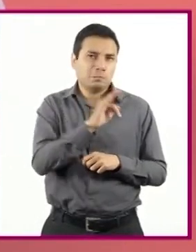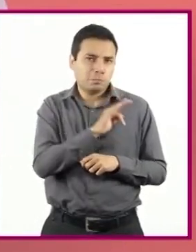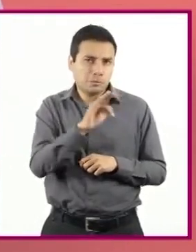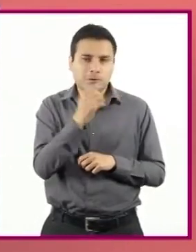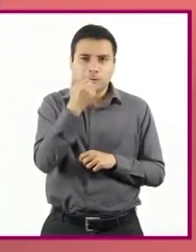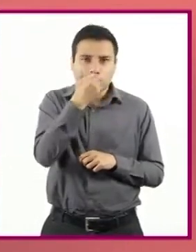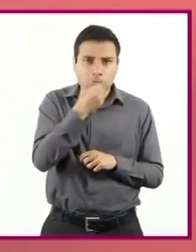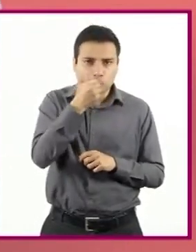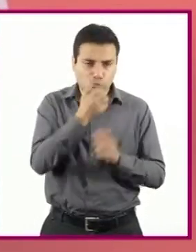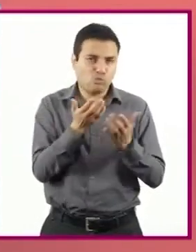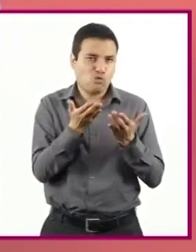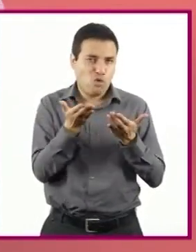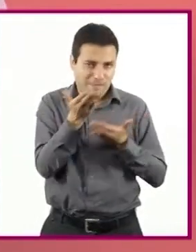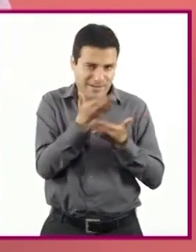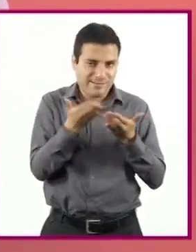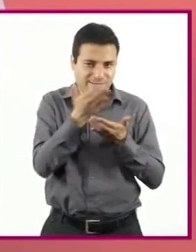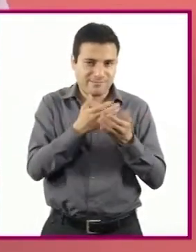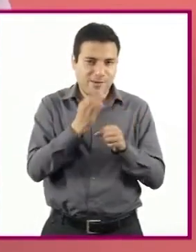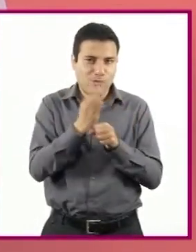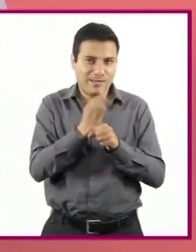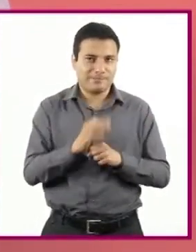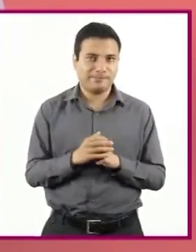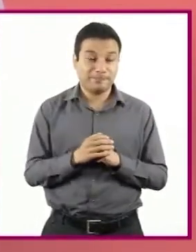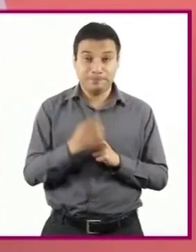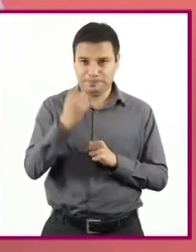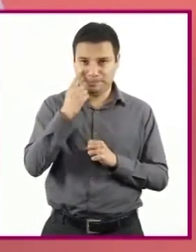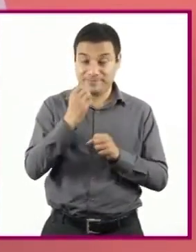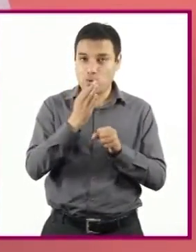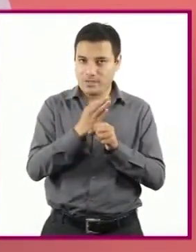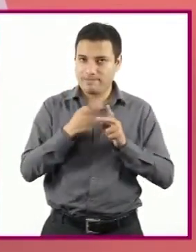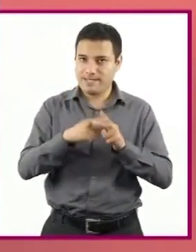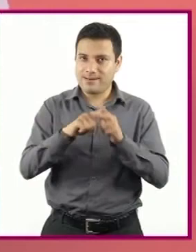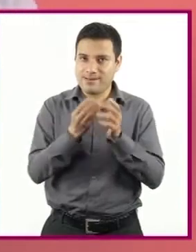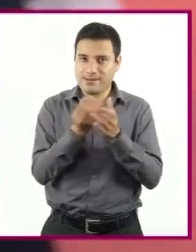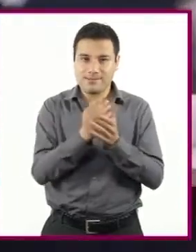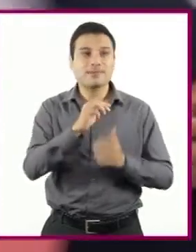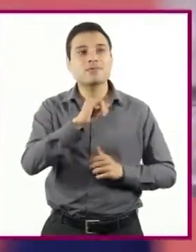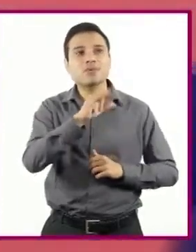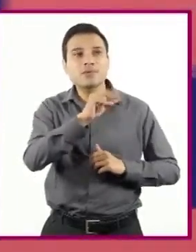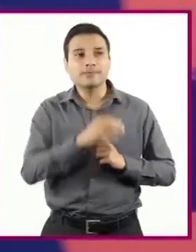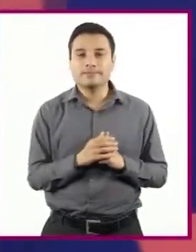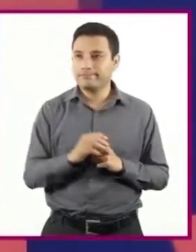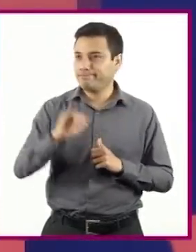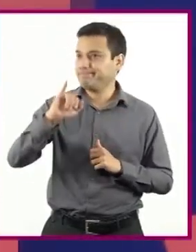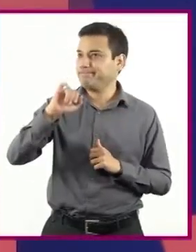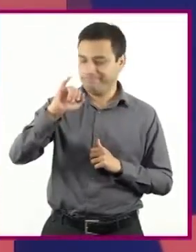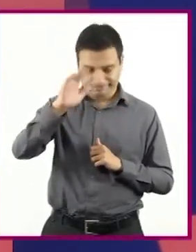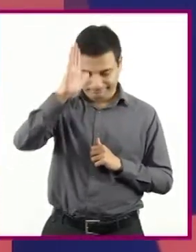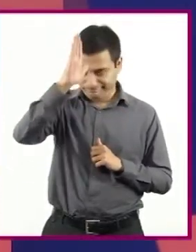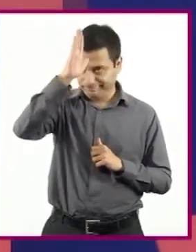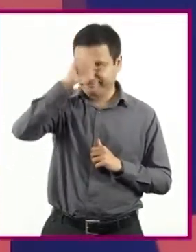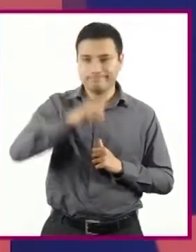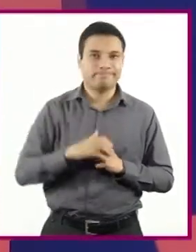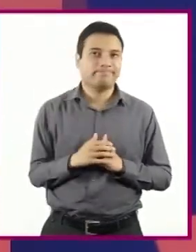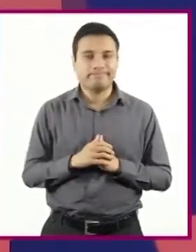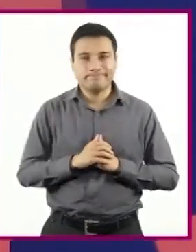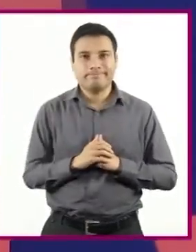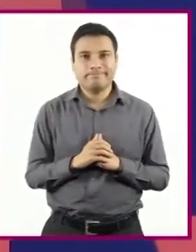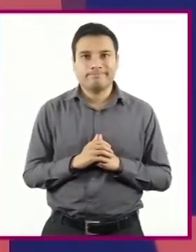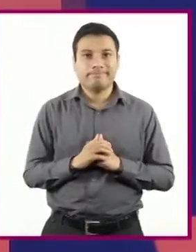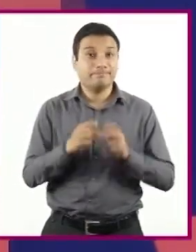los alumnos que nos acompañan desde casa, creo que es momento de iniciar la sesión, ¿no crees? Completamente de acuerdo,